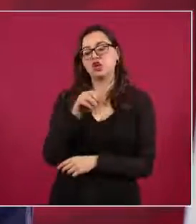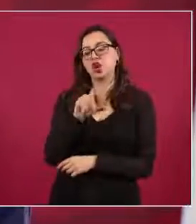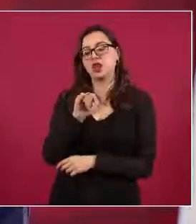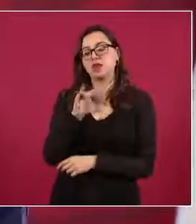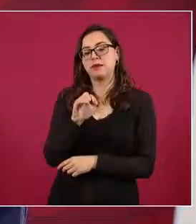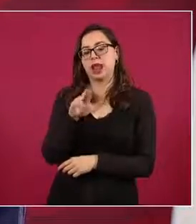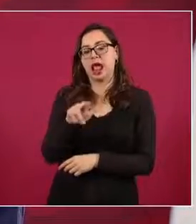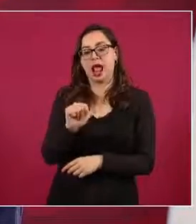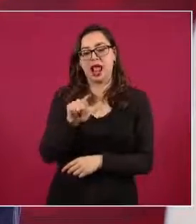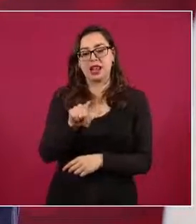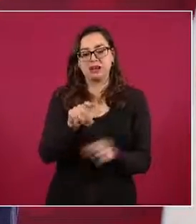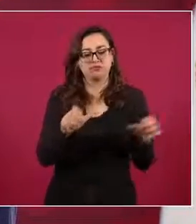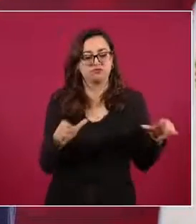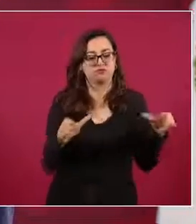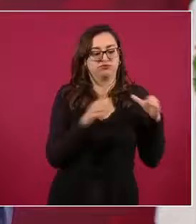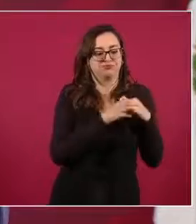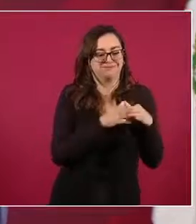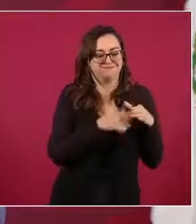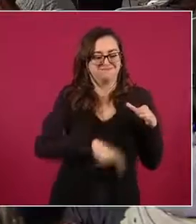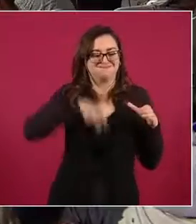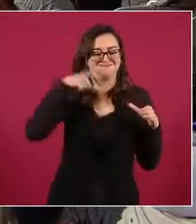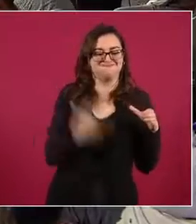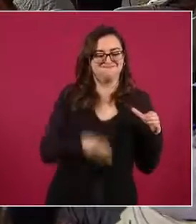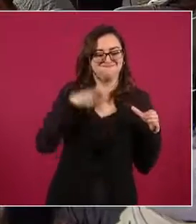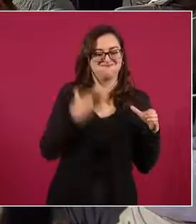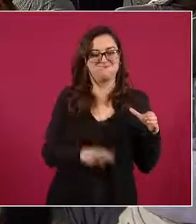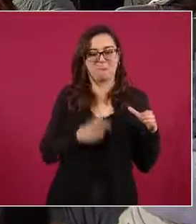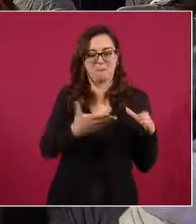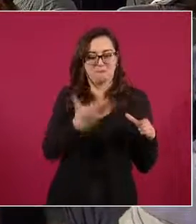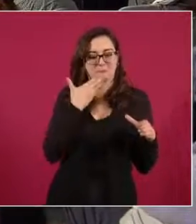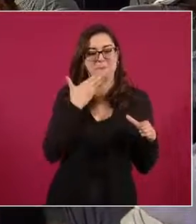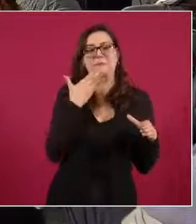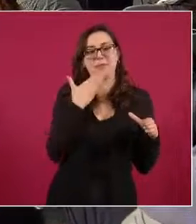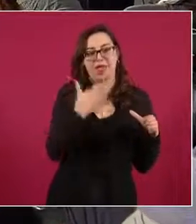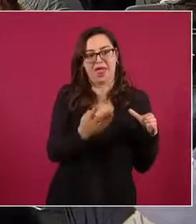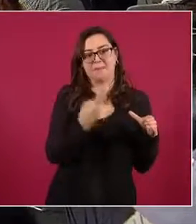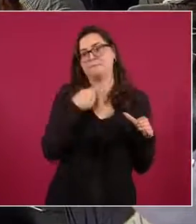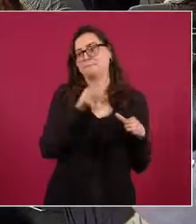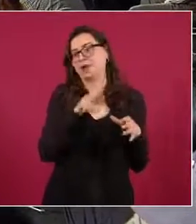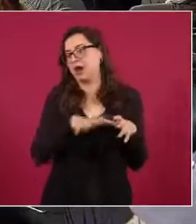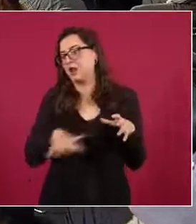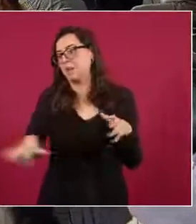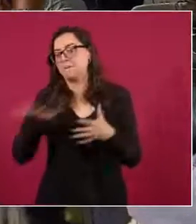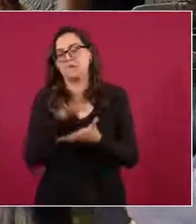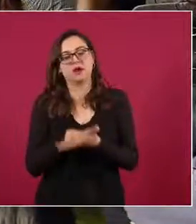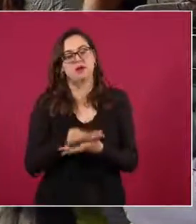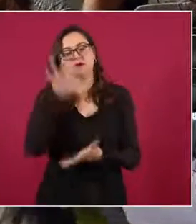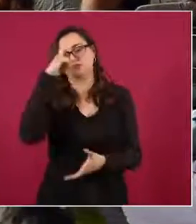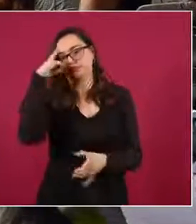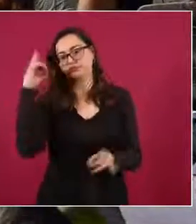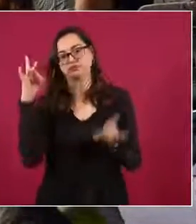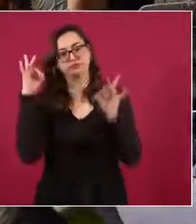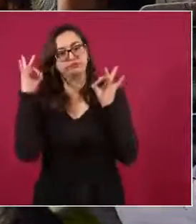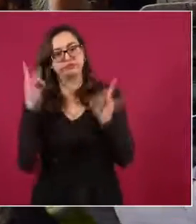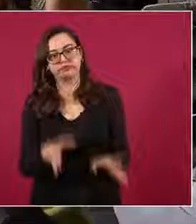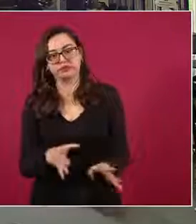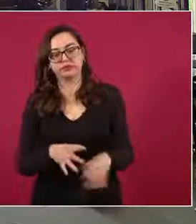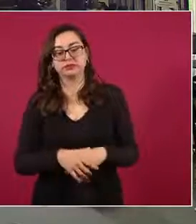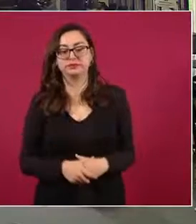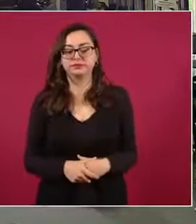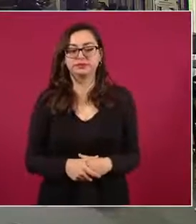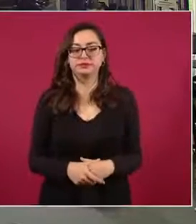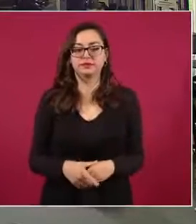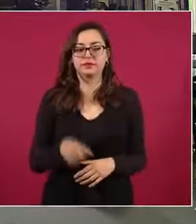mal. Por eso los cambios que se están dando en todos lados. Muy bien, vamos adelante. Un último